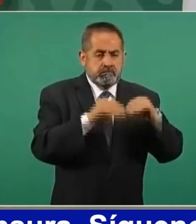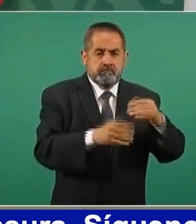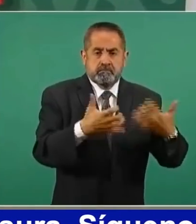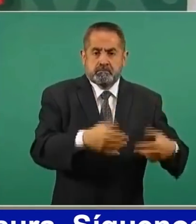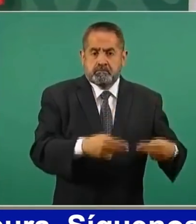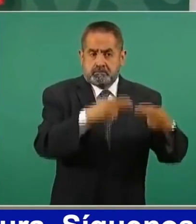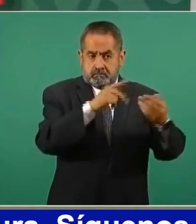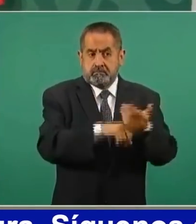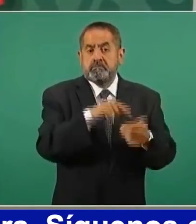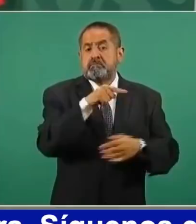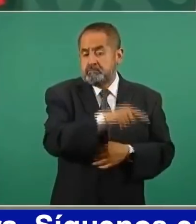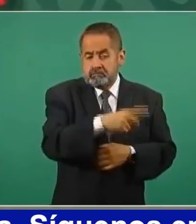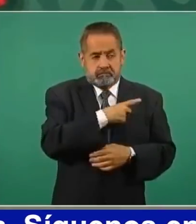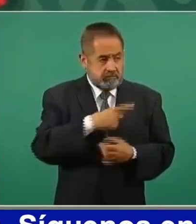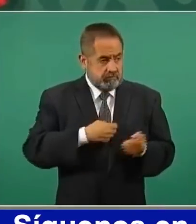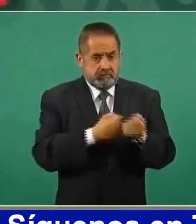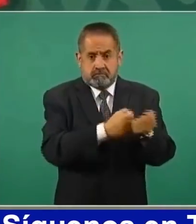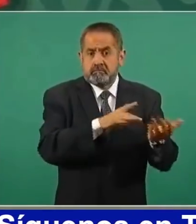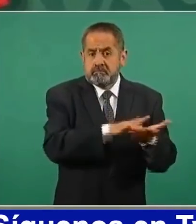una empresa